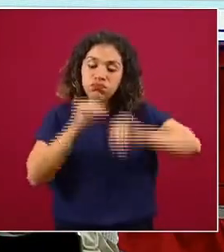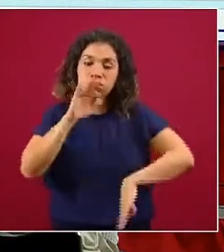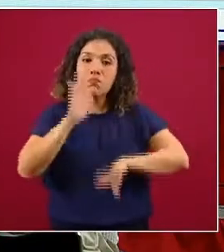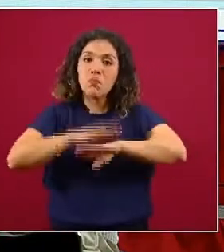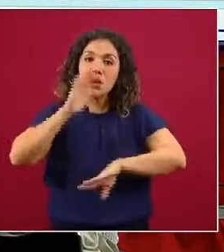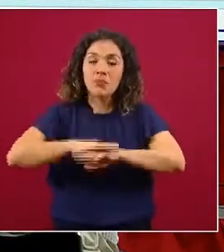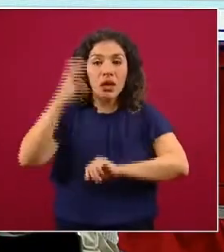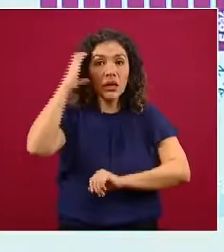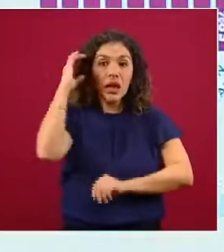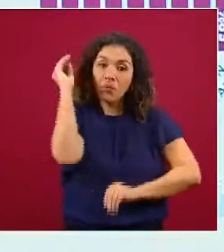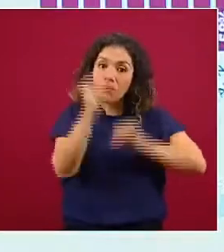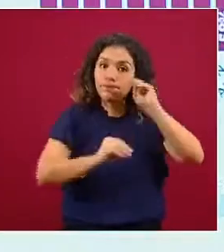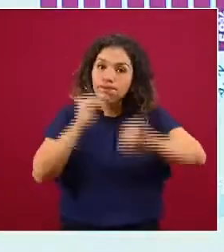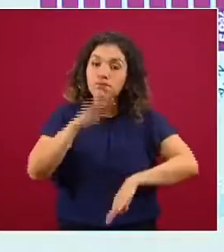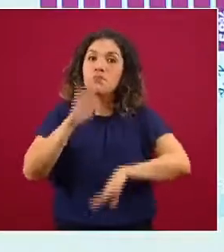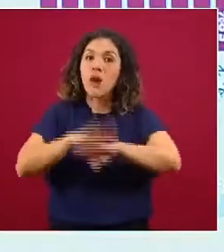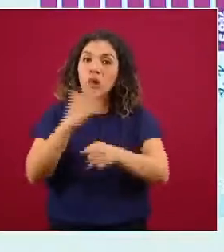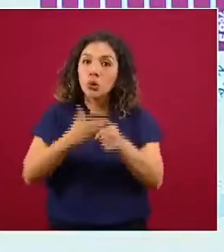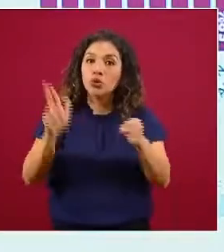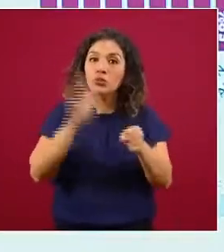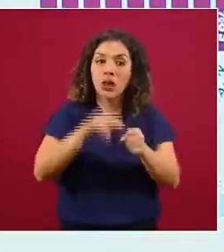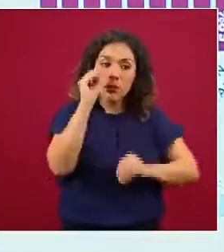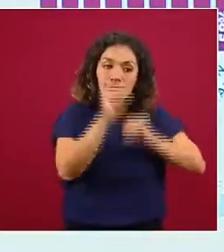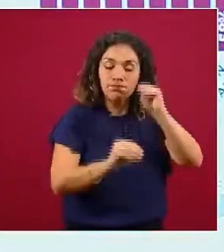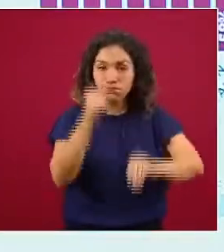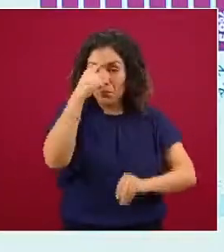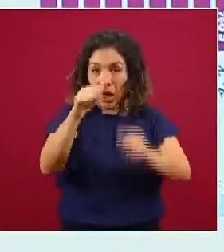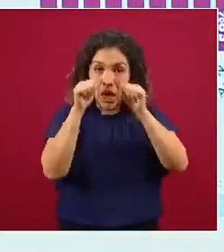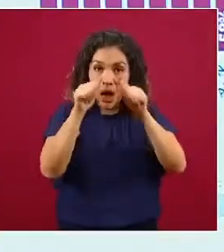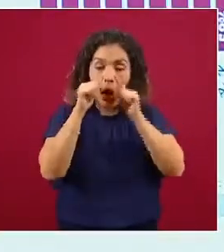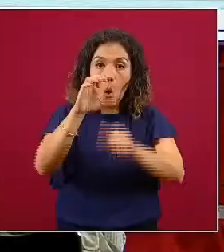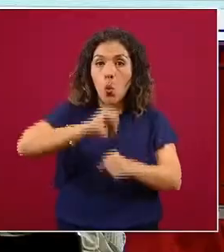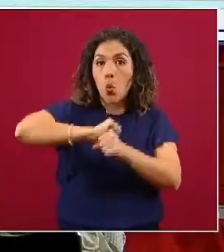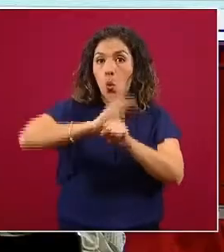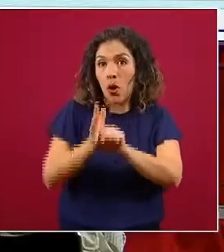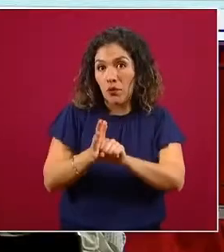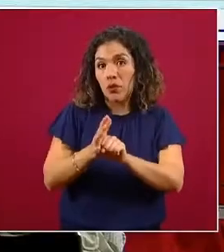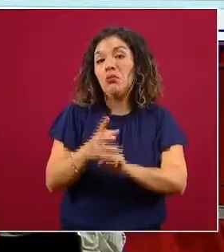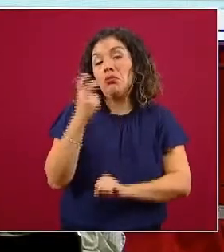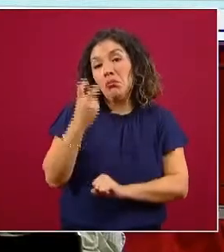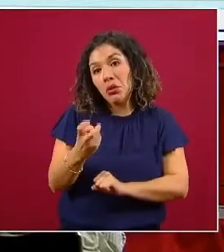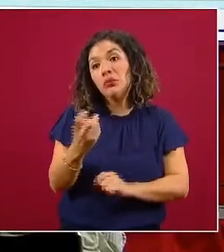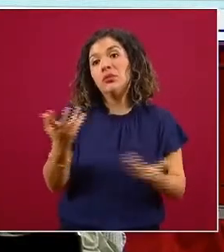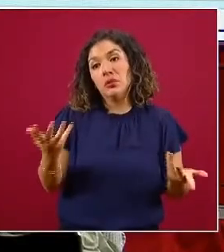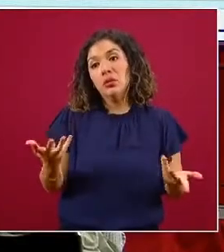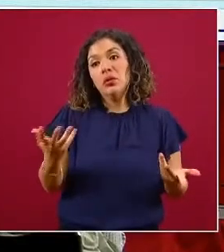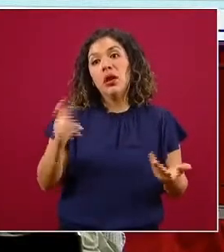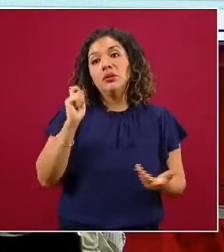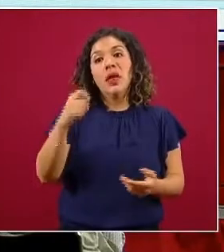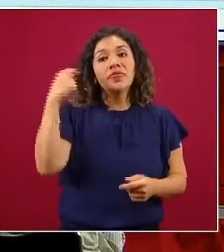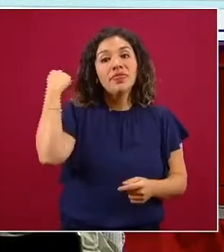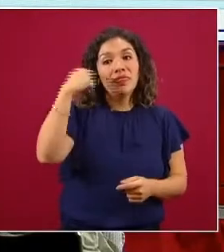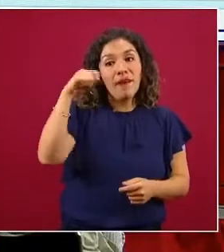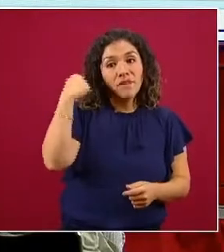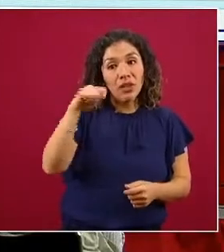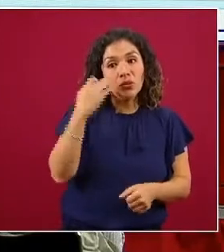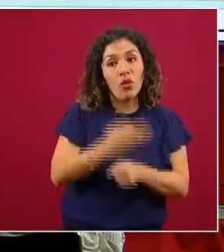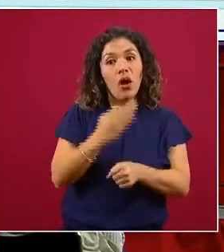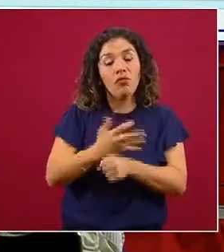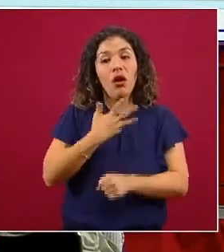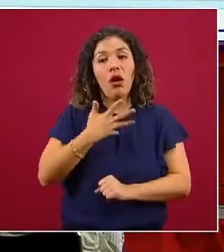pudiendo incrementar hospitales COVID para generar más presencia de camas. Hoy es Tabasco el que